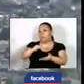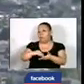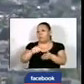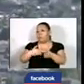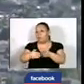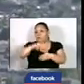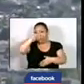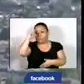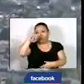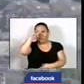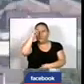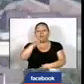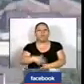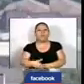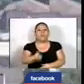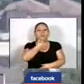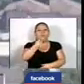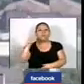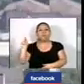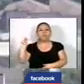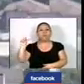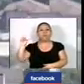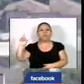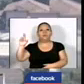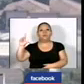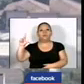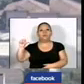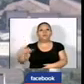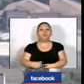Carla Góchez, Noticiero Hechos.